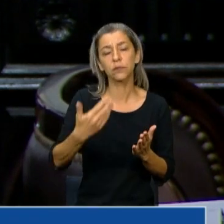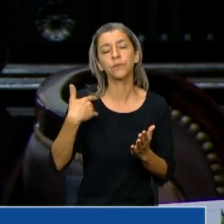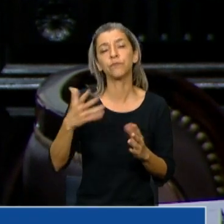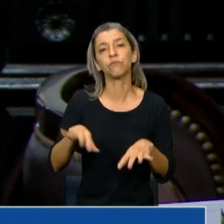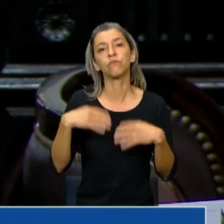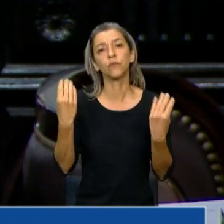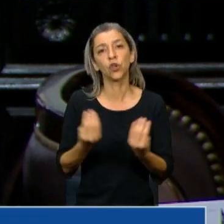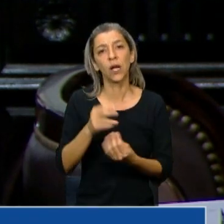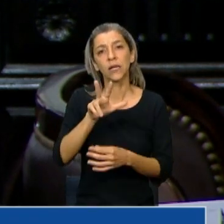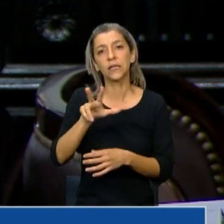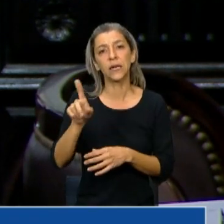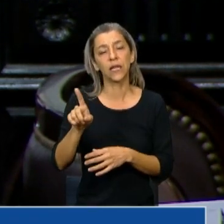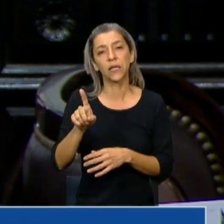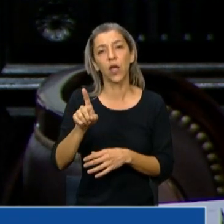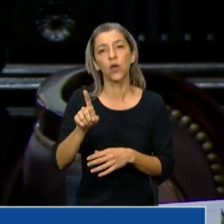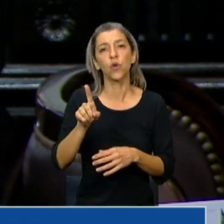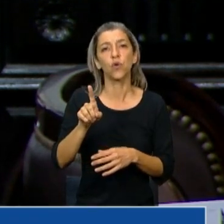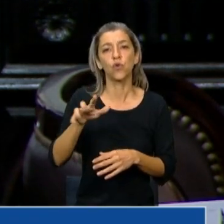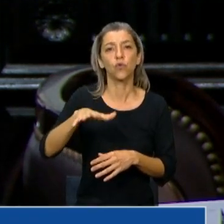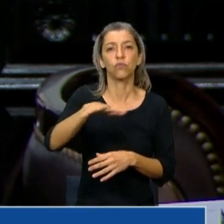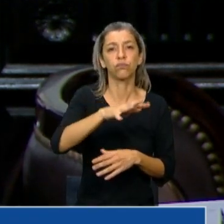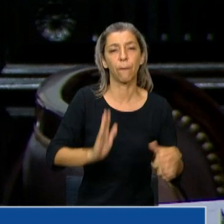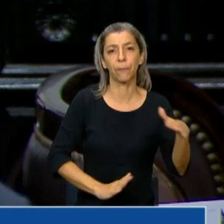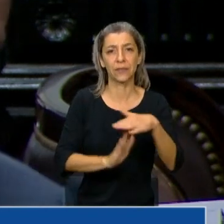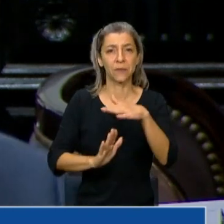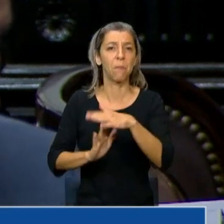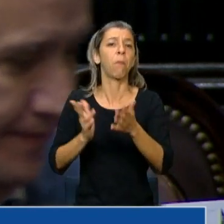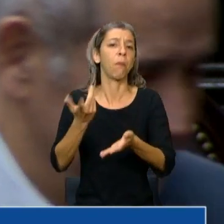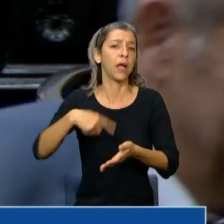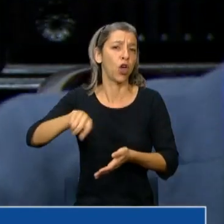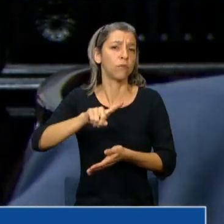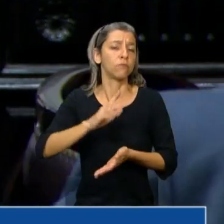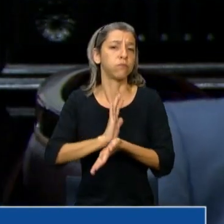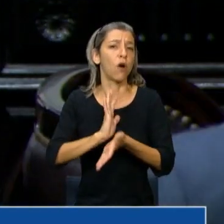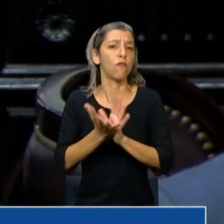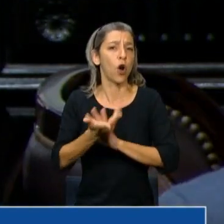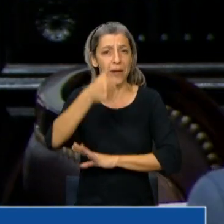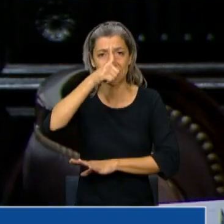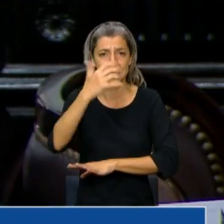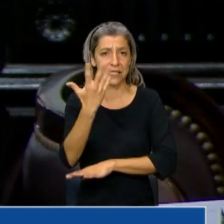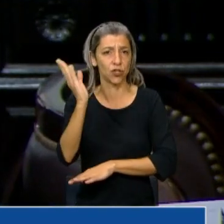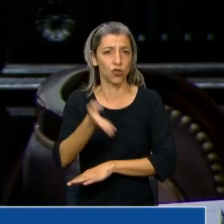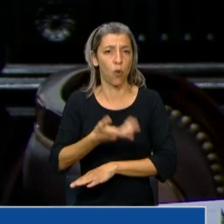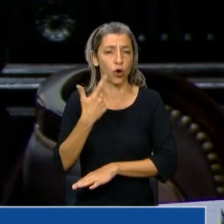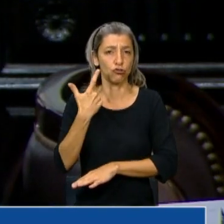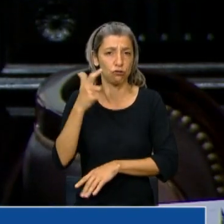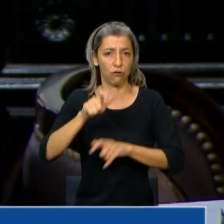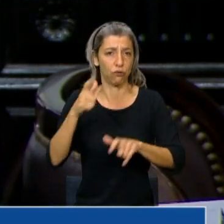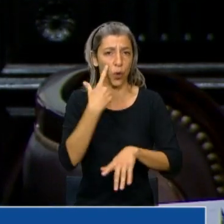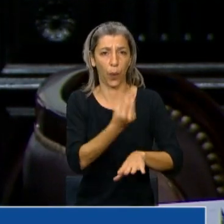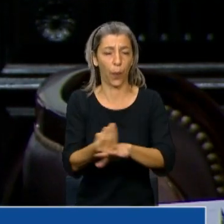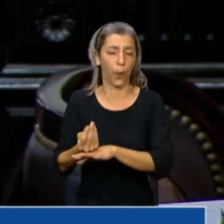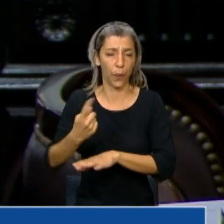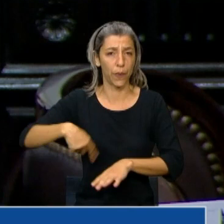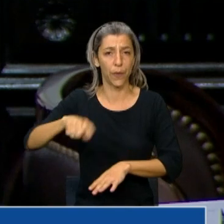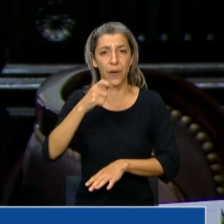31 principales conglomerados, pero que representan el 65% de la población. Entonces, si traspolamos eso a los 45